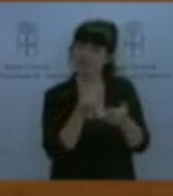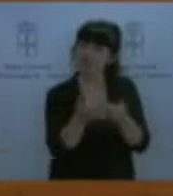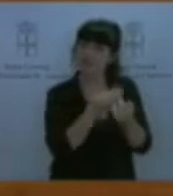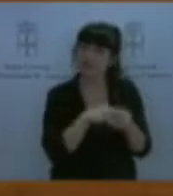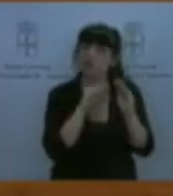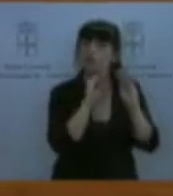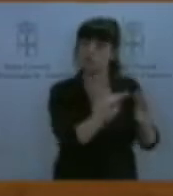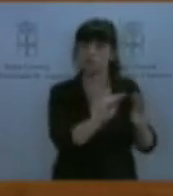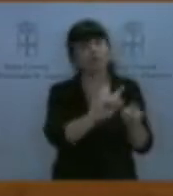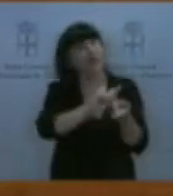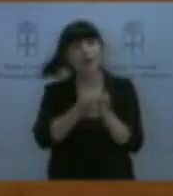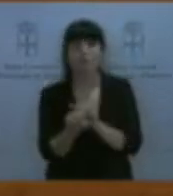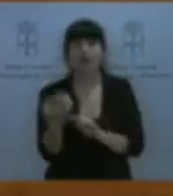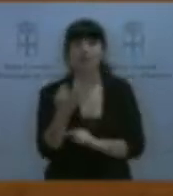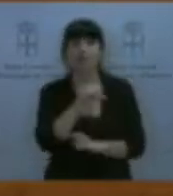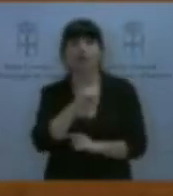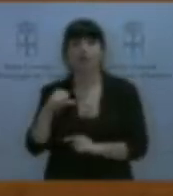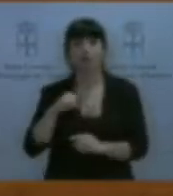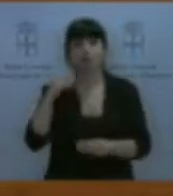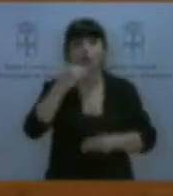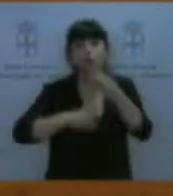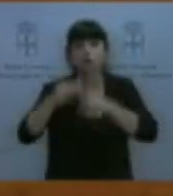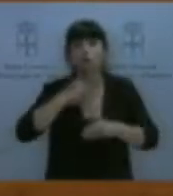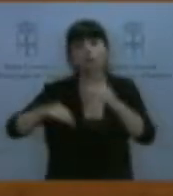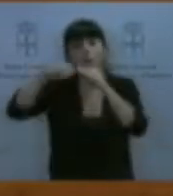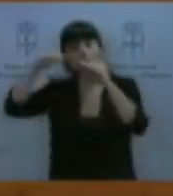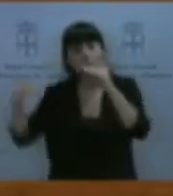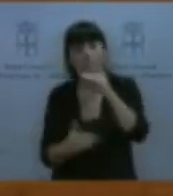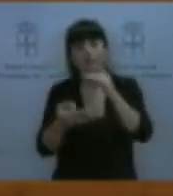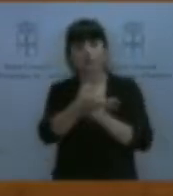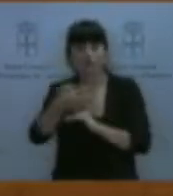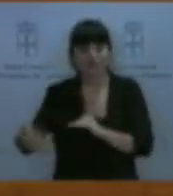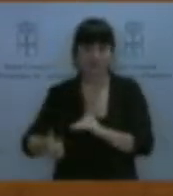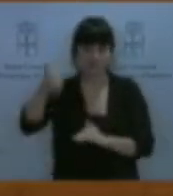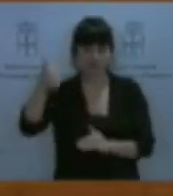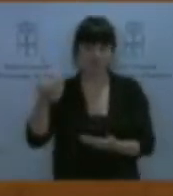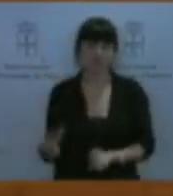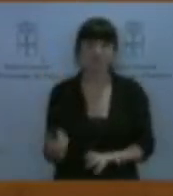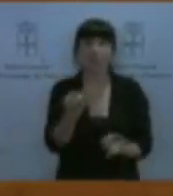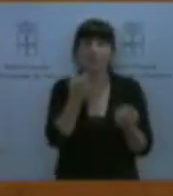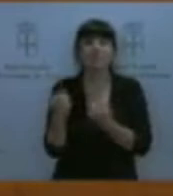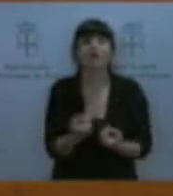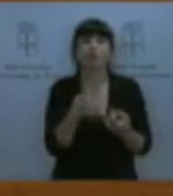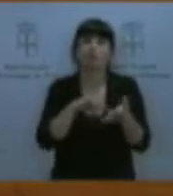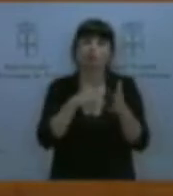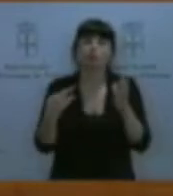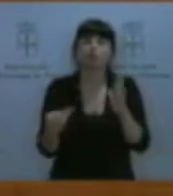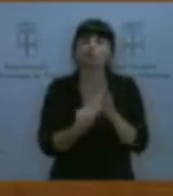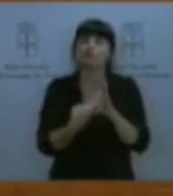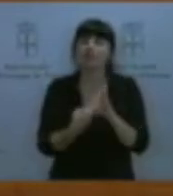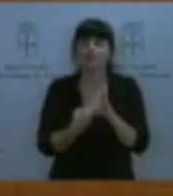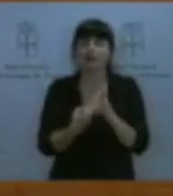consumir menos y de forma más eficiente. Necesitamos un sistema de suministro eléctrico a precio